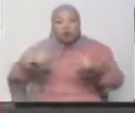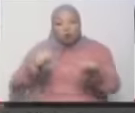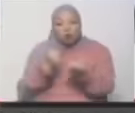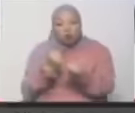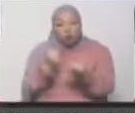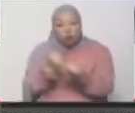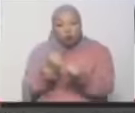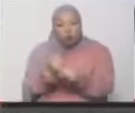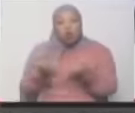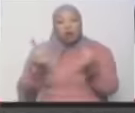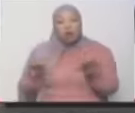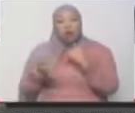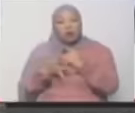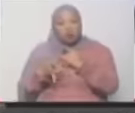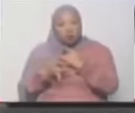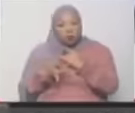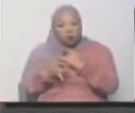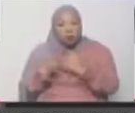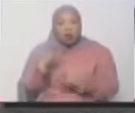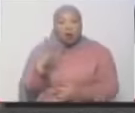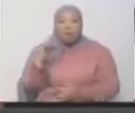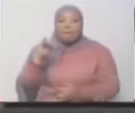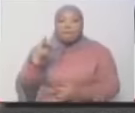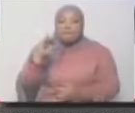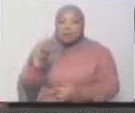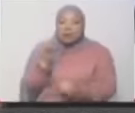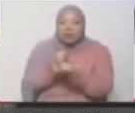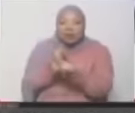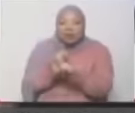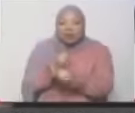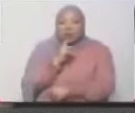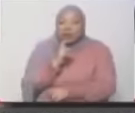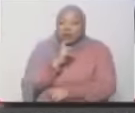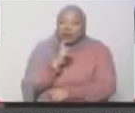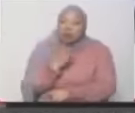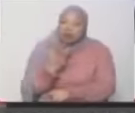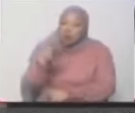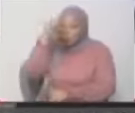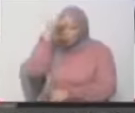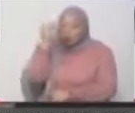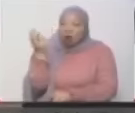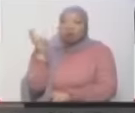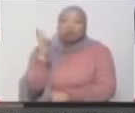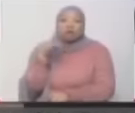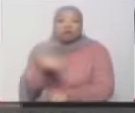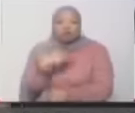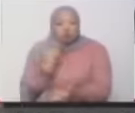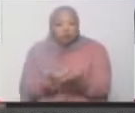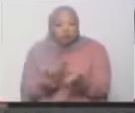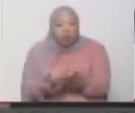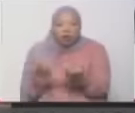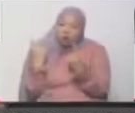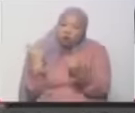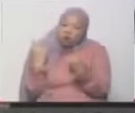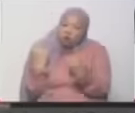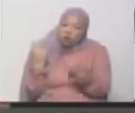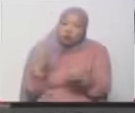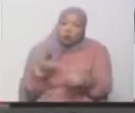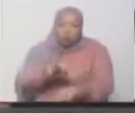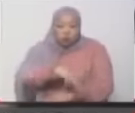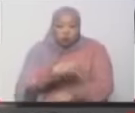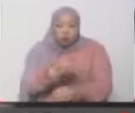esas nuevas tecnologías que el pueblo a veces no conoce, presidente. Hasta eso nos han propuesto que debería formar la